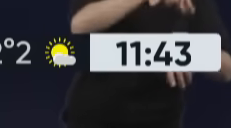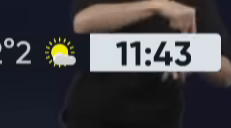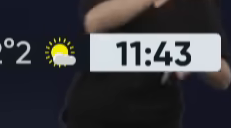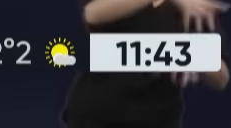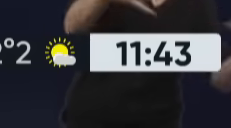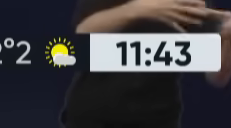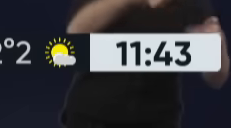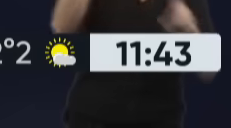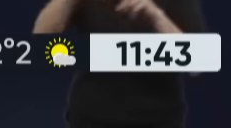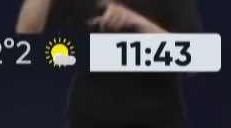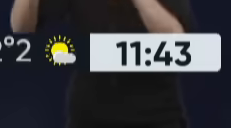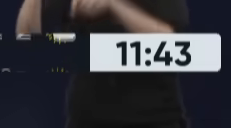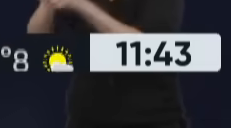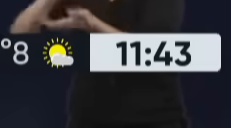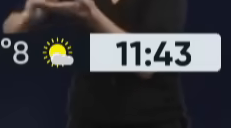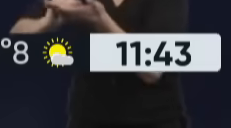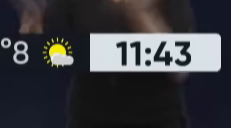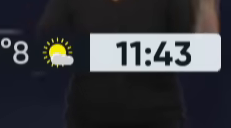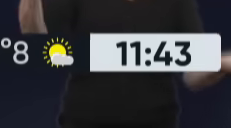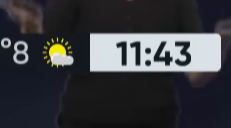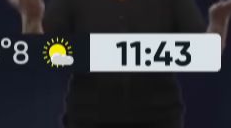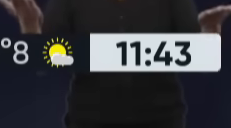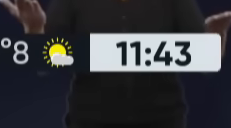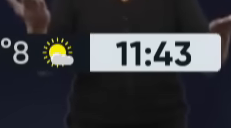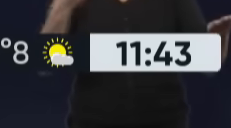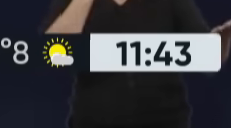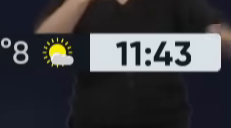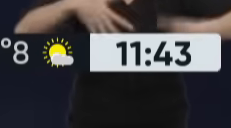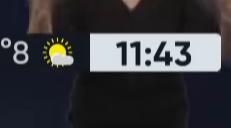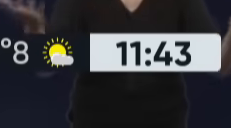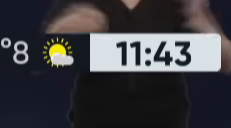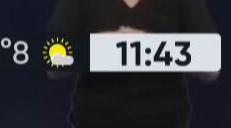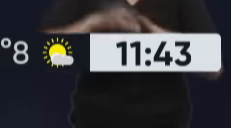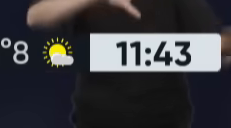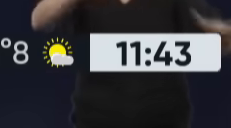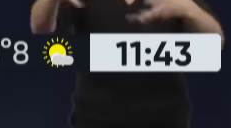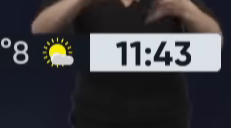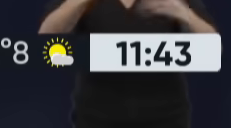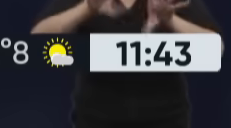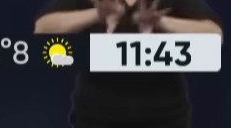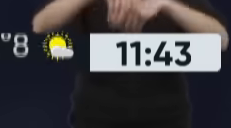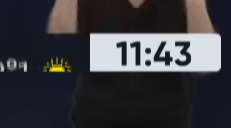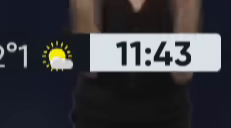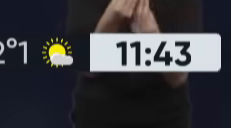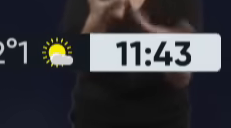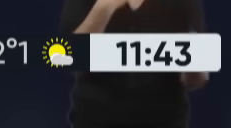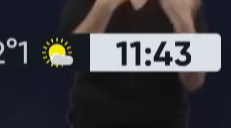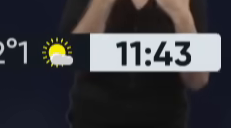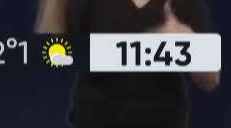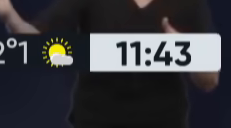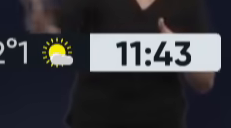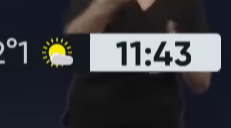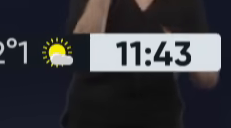administrativos, y esa proporción gira en torno, por supuesto en algunos lugares más, en algunos menos, depende de las prestaciones que dé